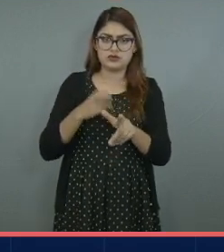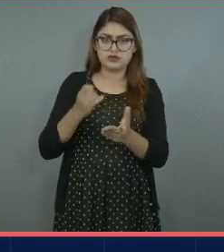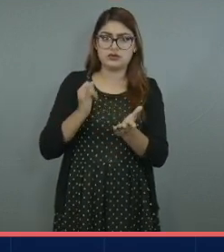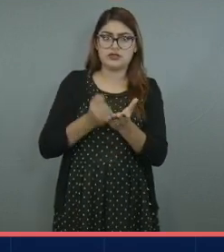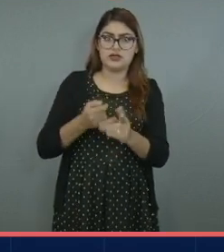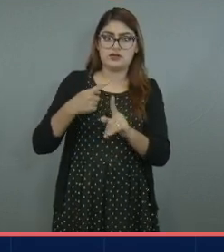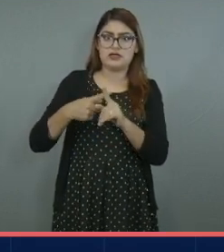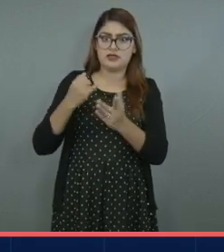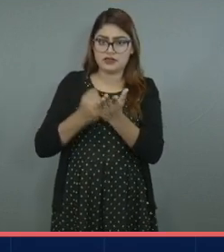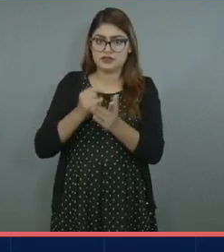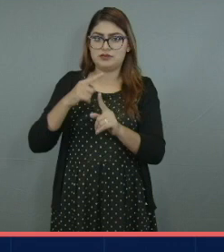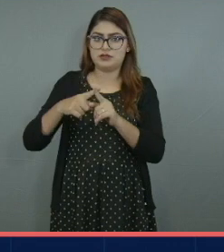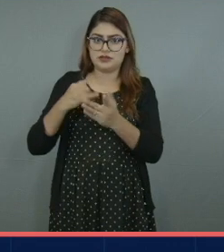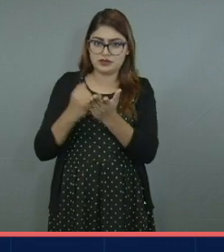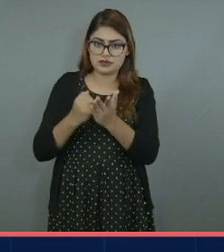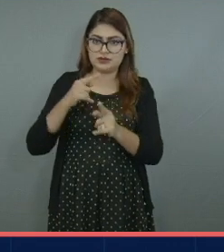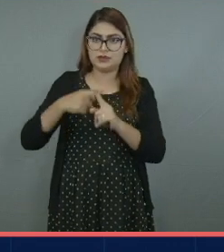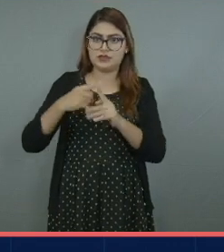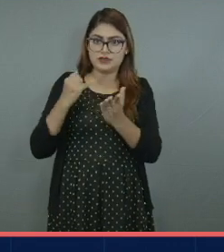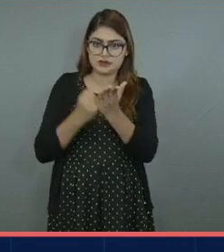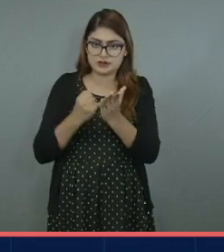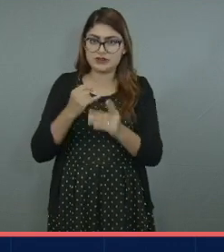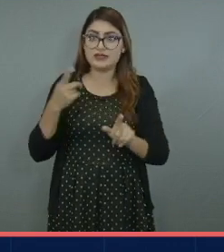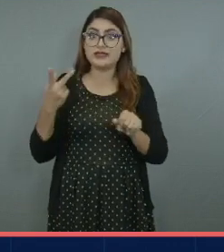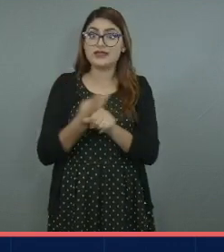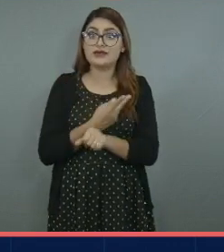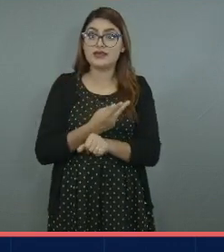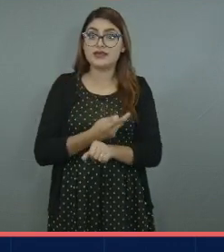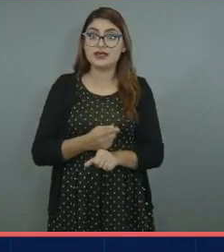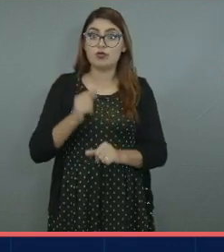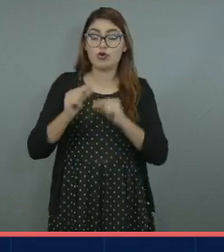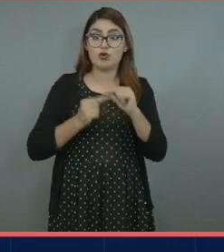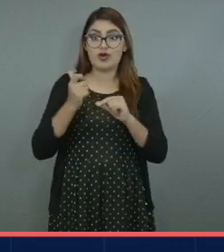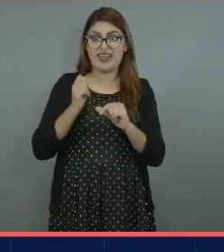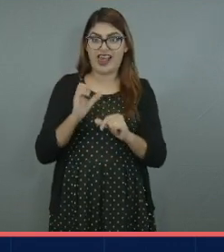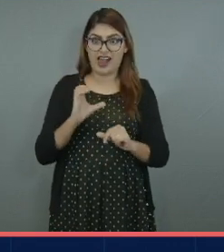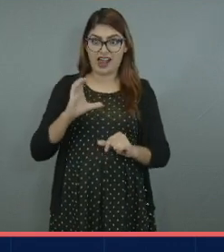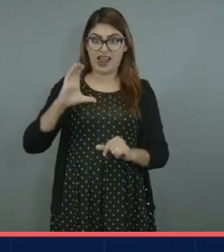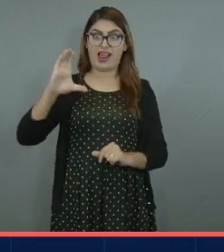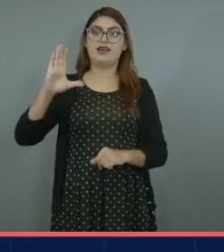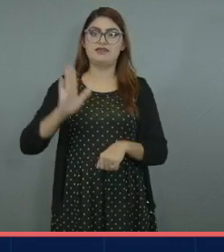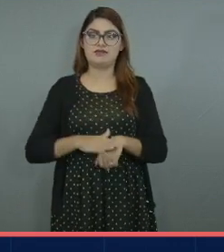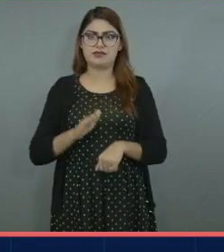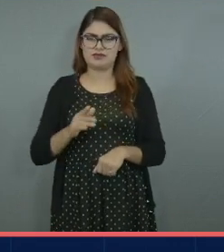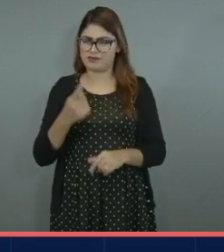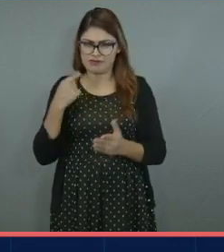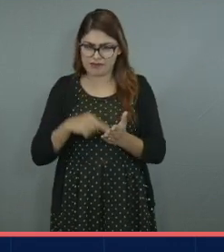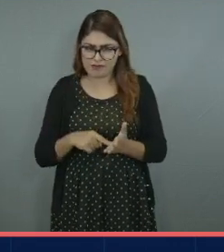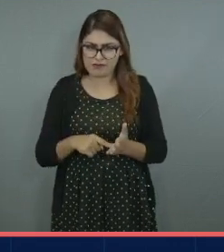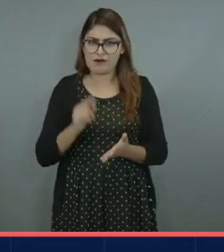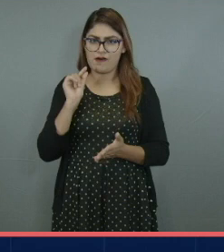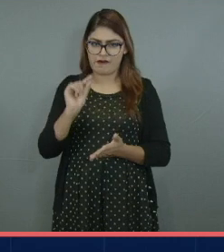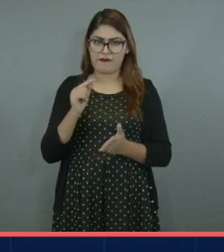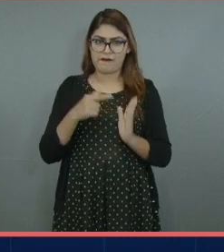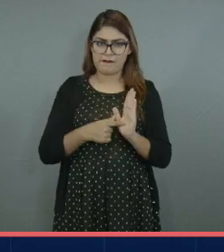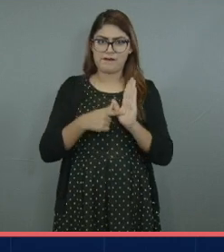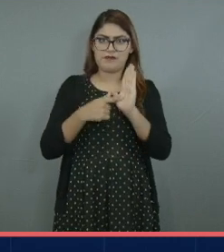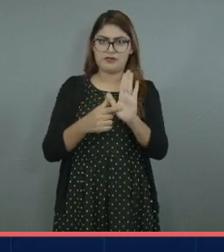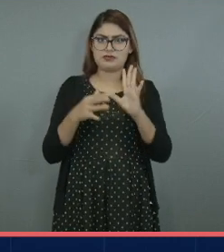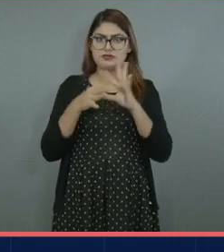interés más el interés más el interés les va a empezar a generar una gran cantidad de dinero. Y si no me creen, ahorita les voy a explicar por qué sí es